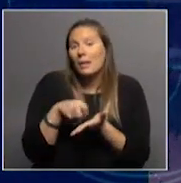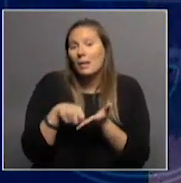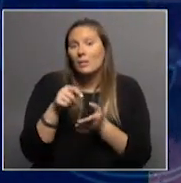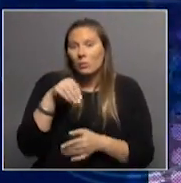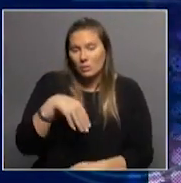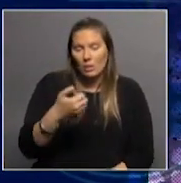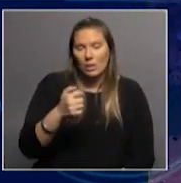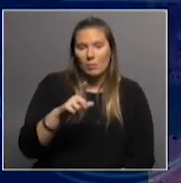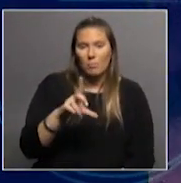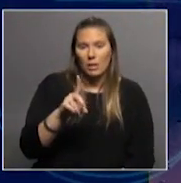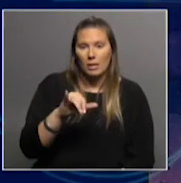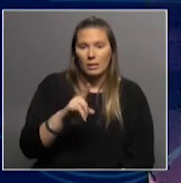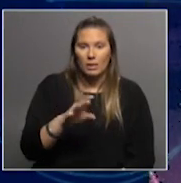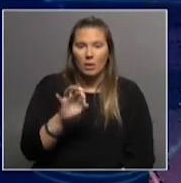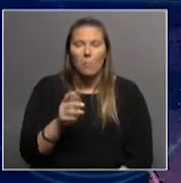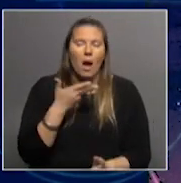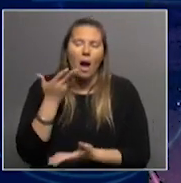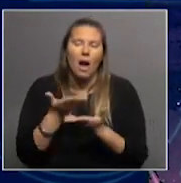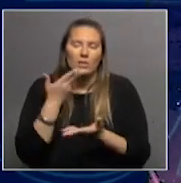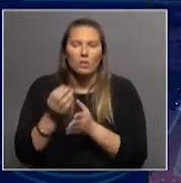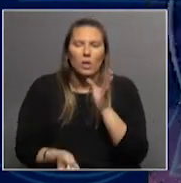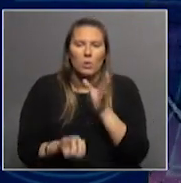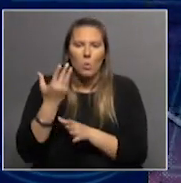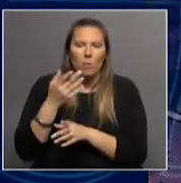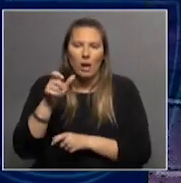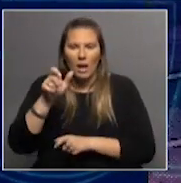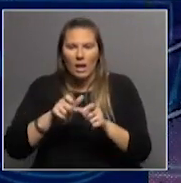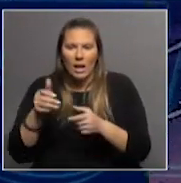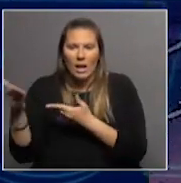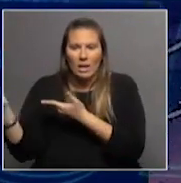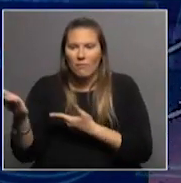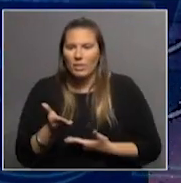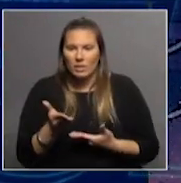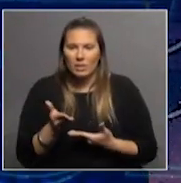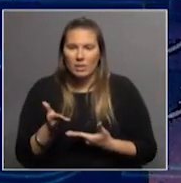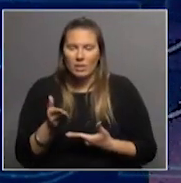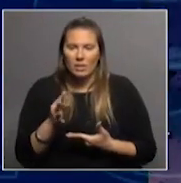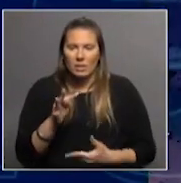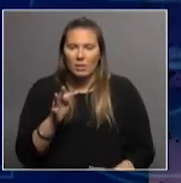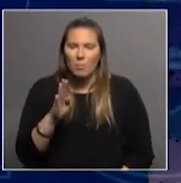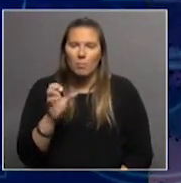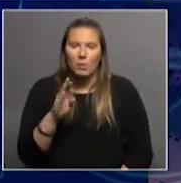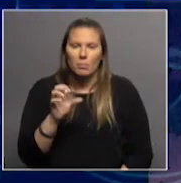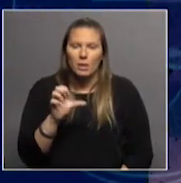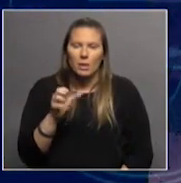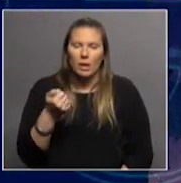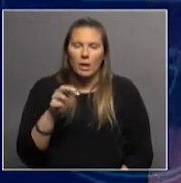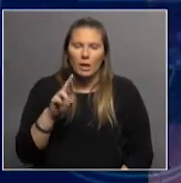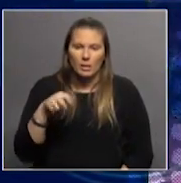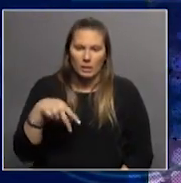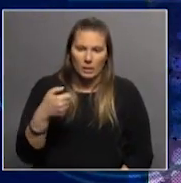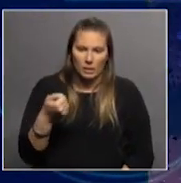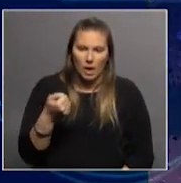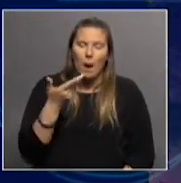maldigo más las canciones nuevas más unidades de lujo total va a estar pp arena a nuestro